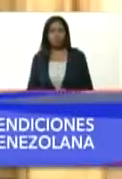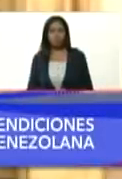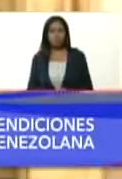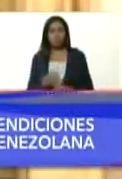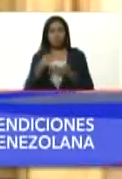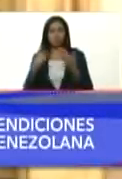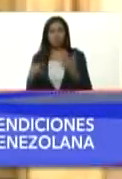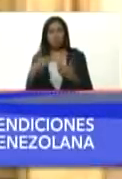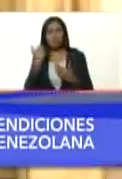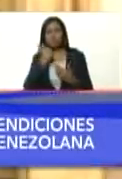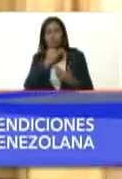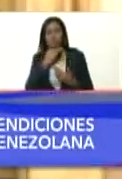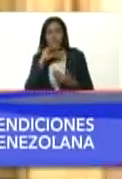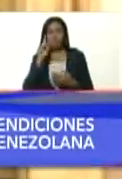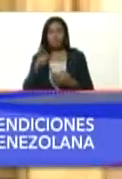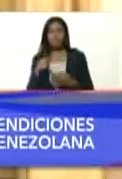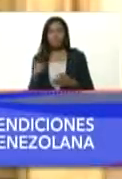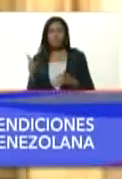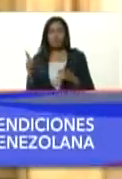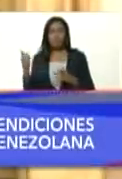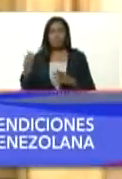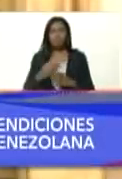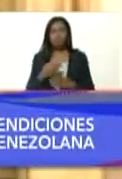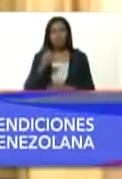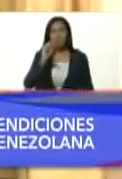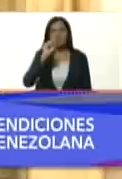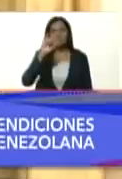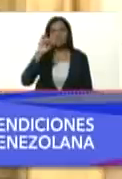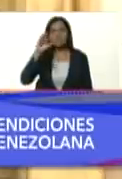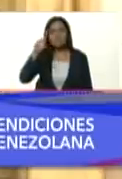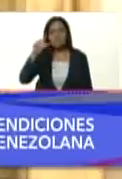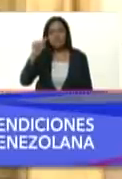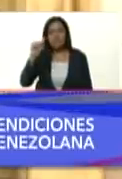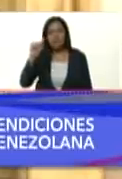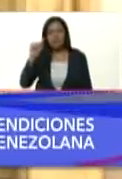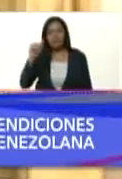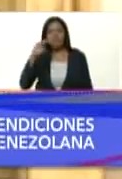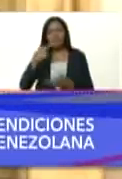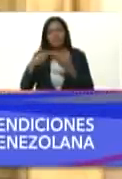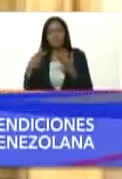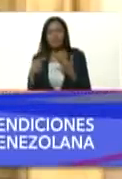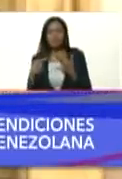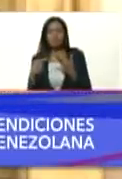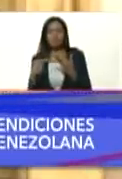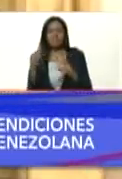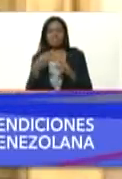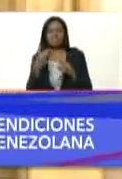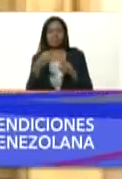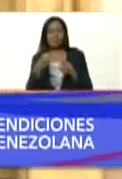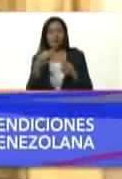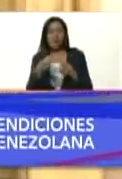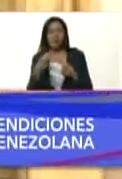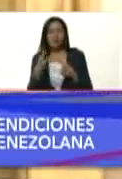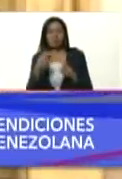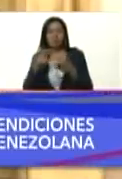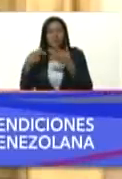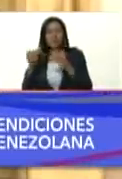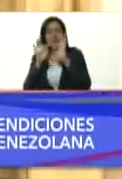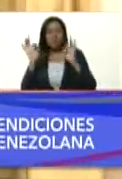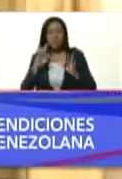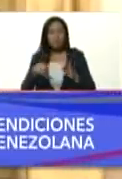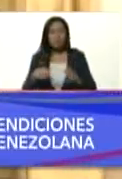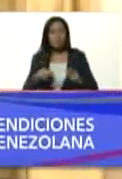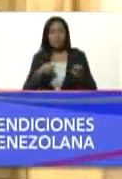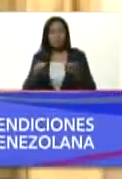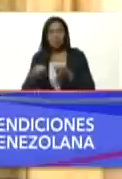modalidades de enfermedades. Llegó el SIDA, pero en otras condiciones, bajo otras circunstancias y otros controles.